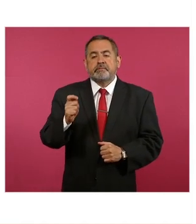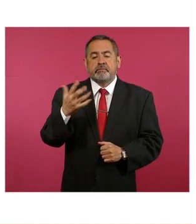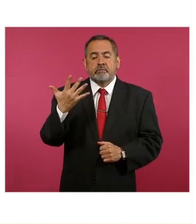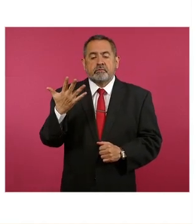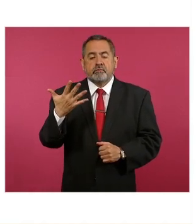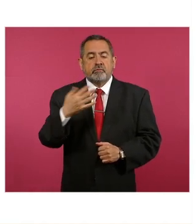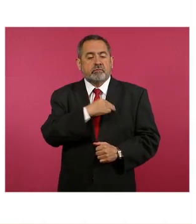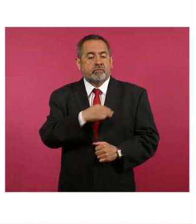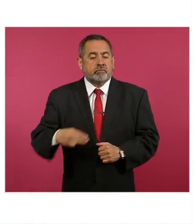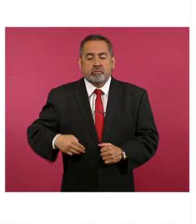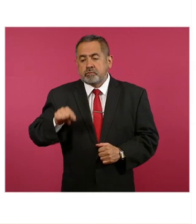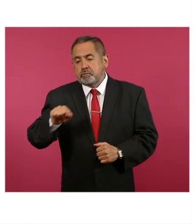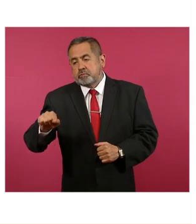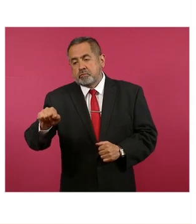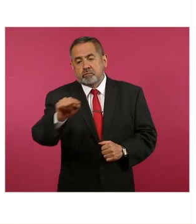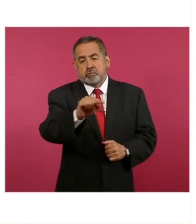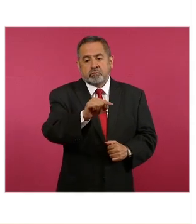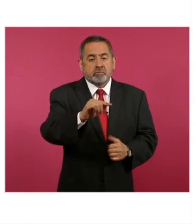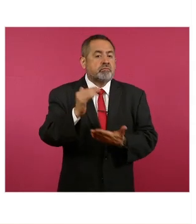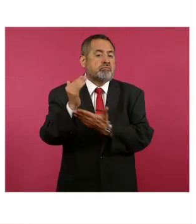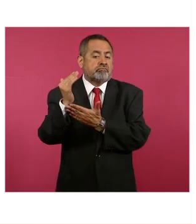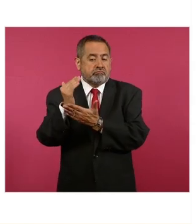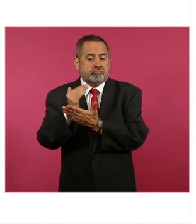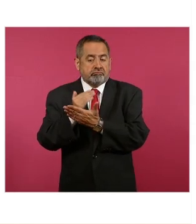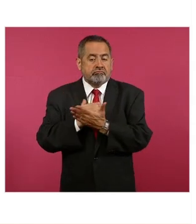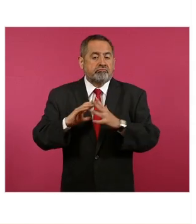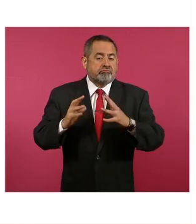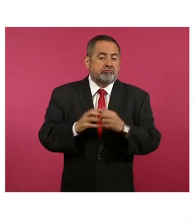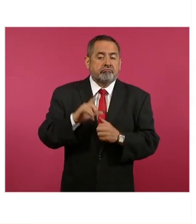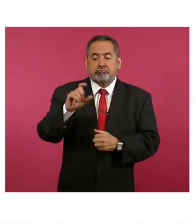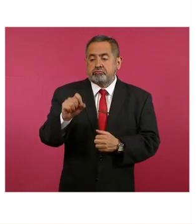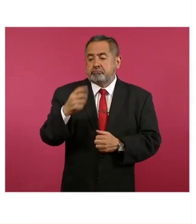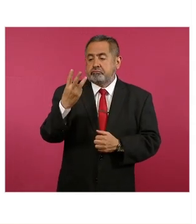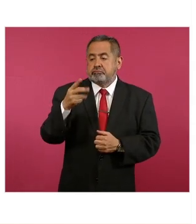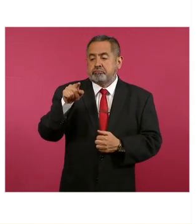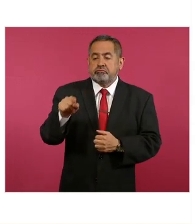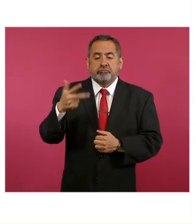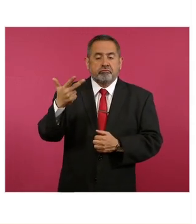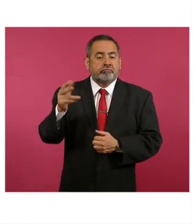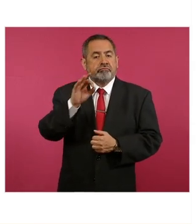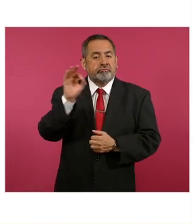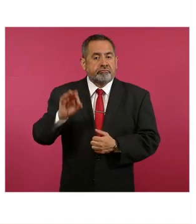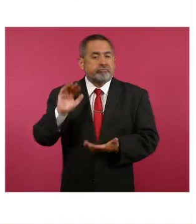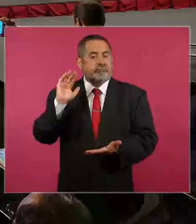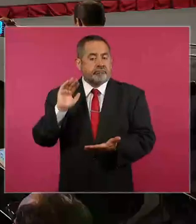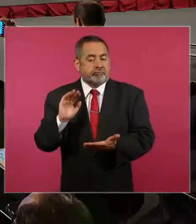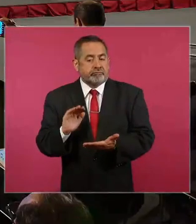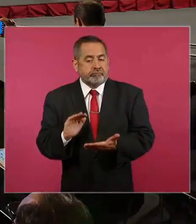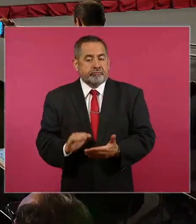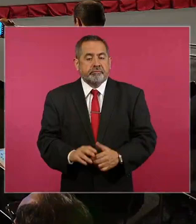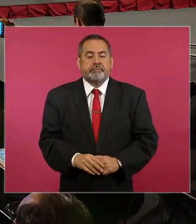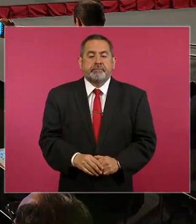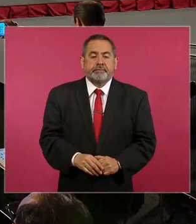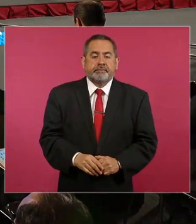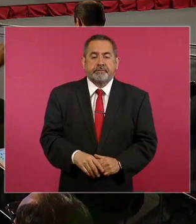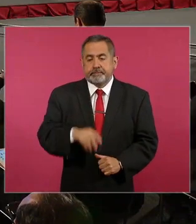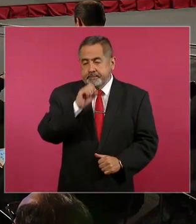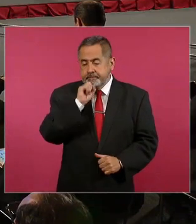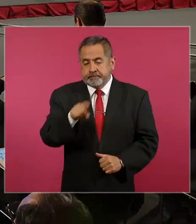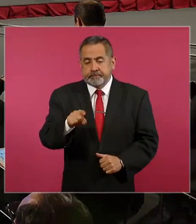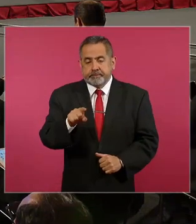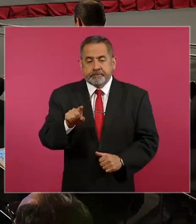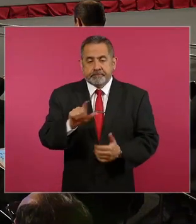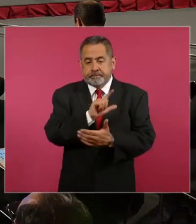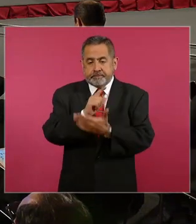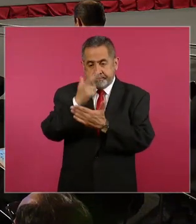prioritarios, tenemos una disminución de 23.8 por ciento. Adelante. Y en los